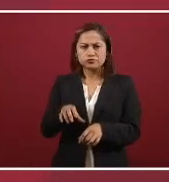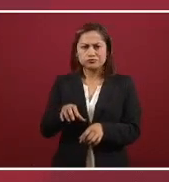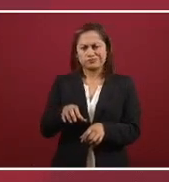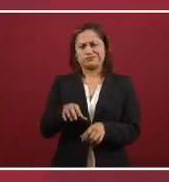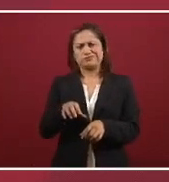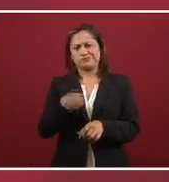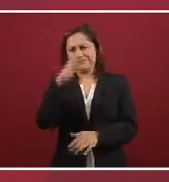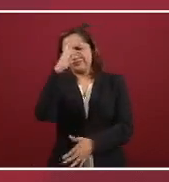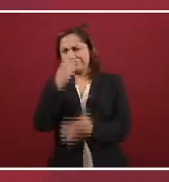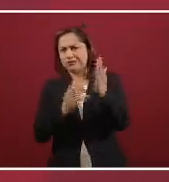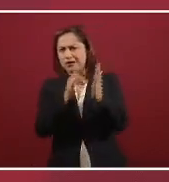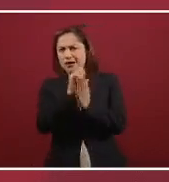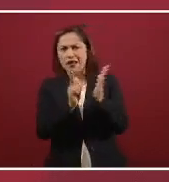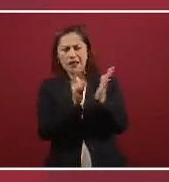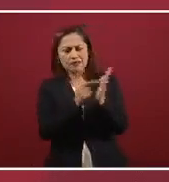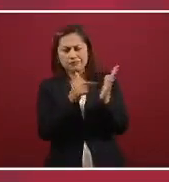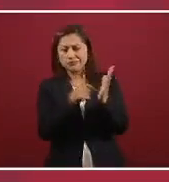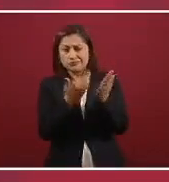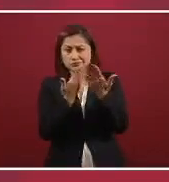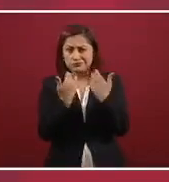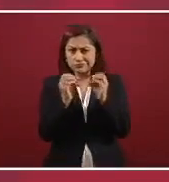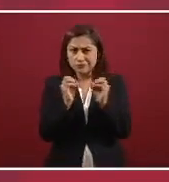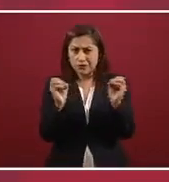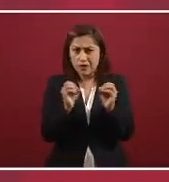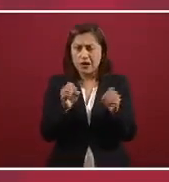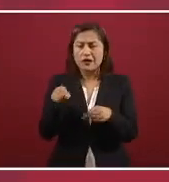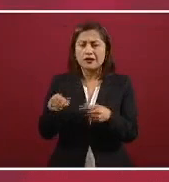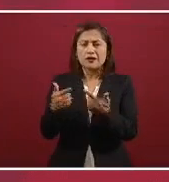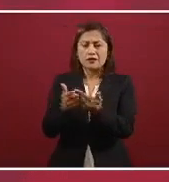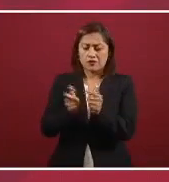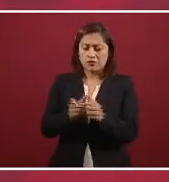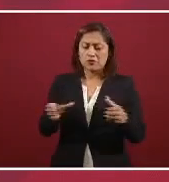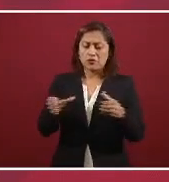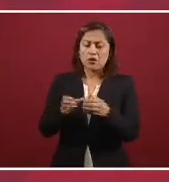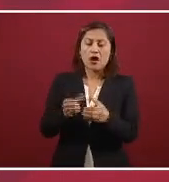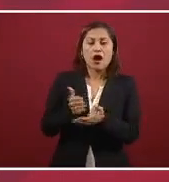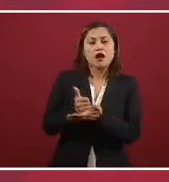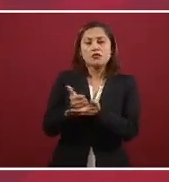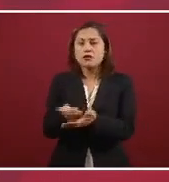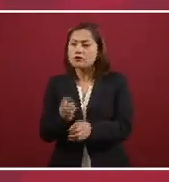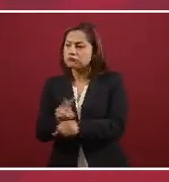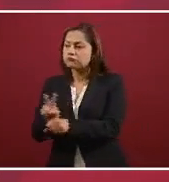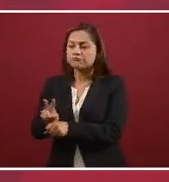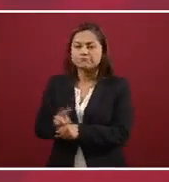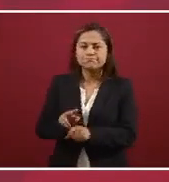haciendo funciones de seguridad pública.